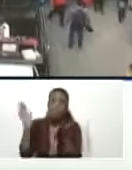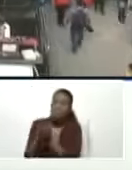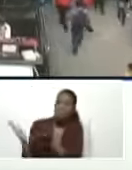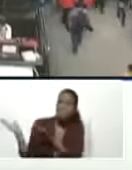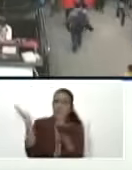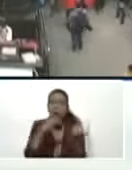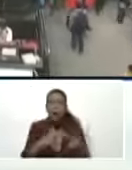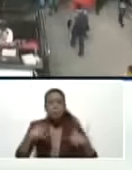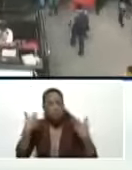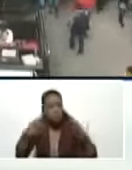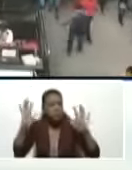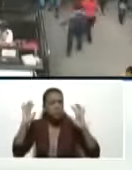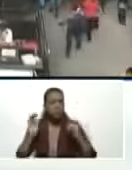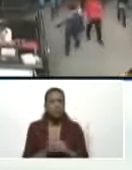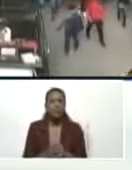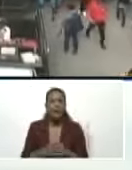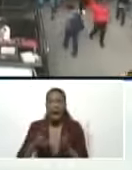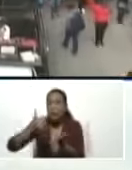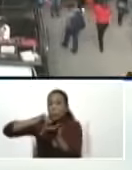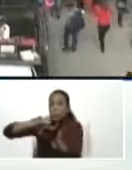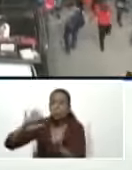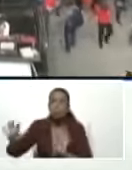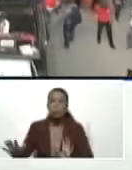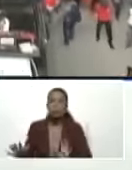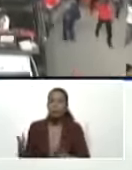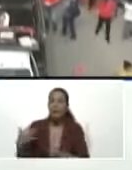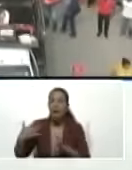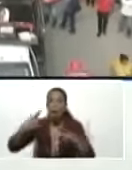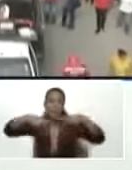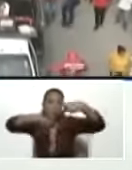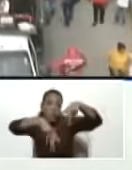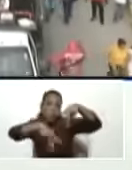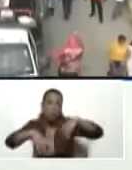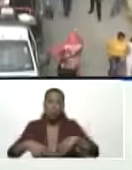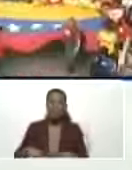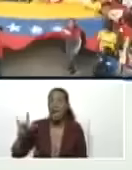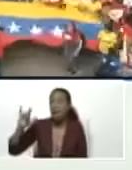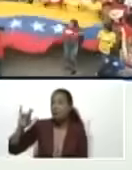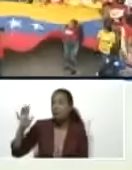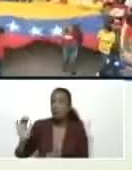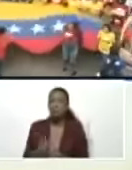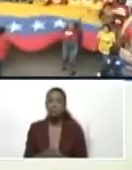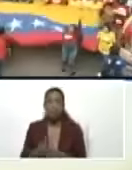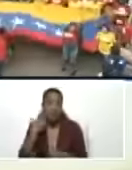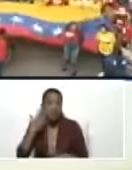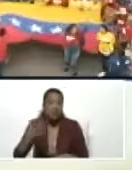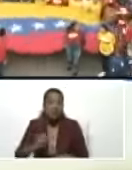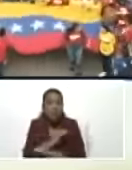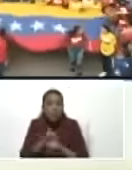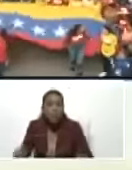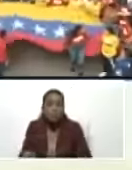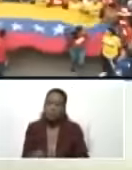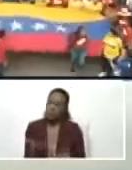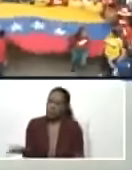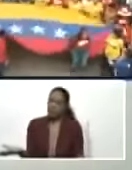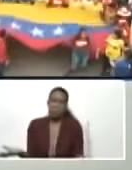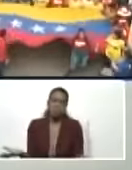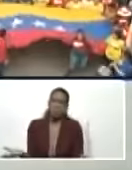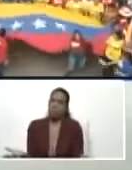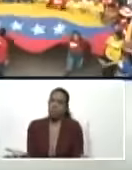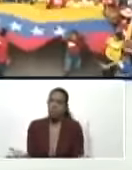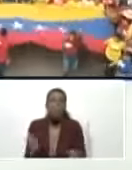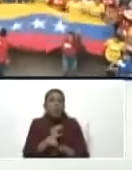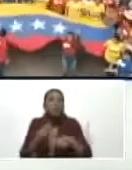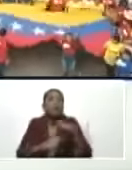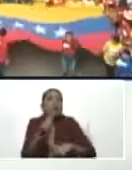mundo. A las redes sociales, lo monto en TikTok, lo monto en Instagram. Eso es imposible de hacer. ¿Y por